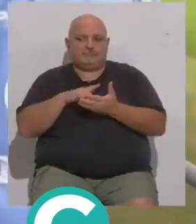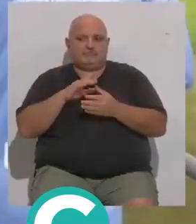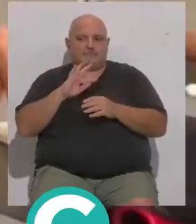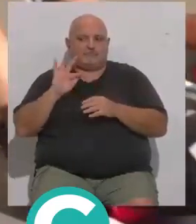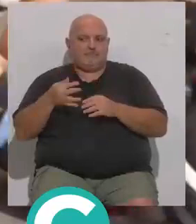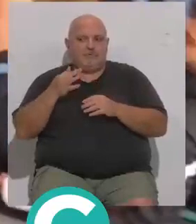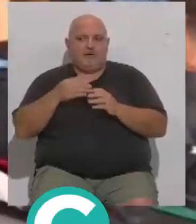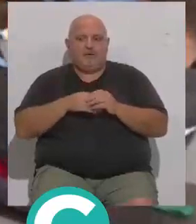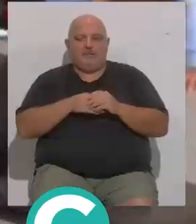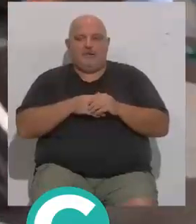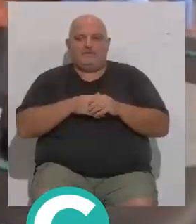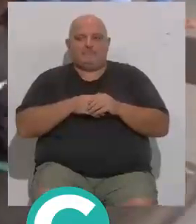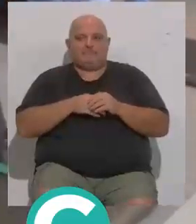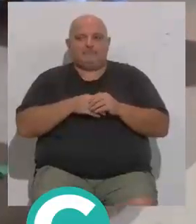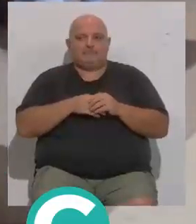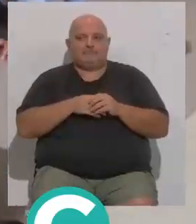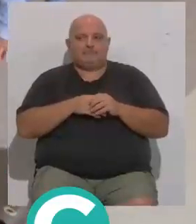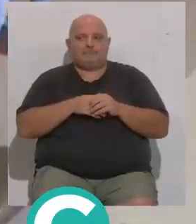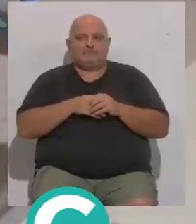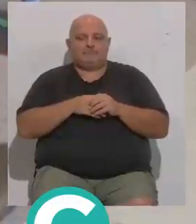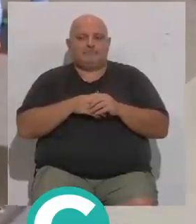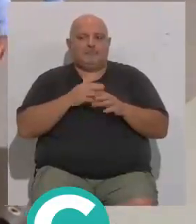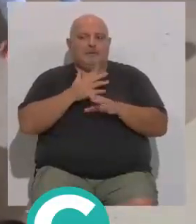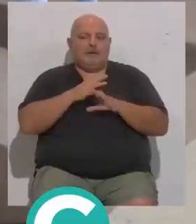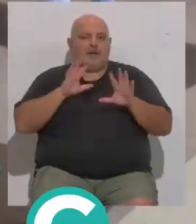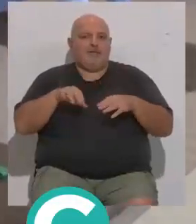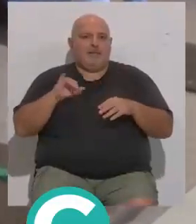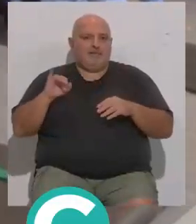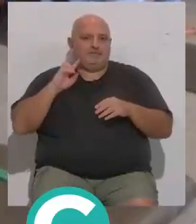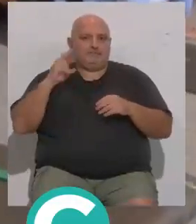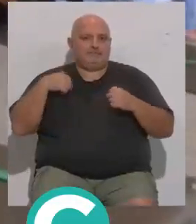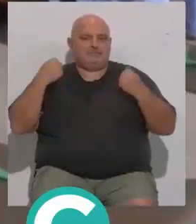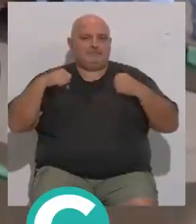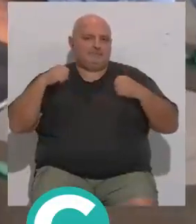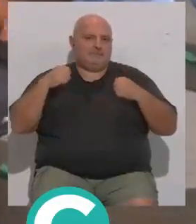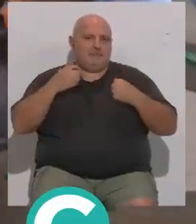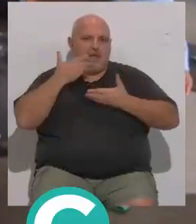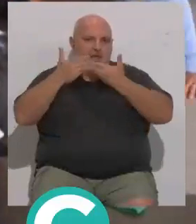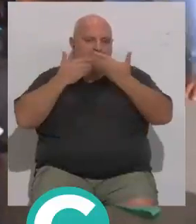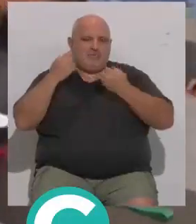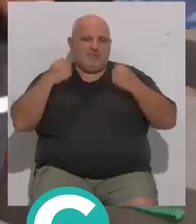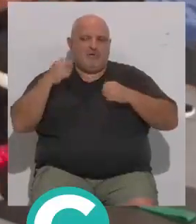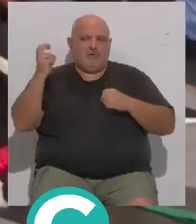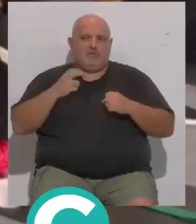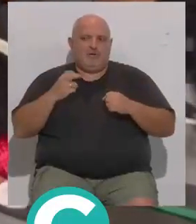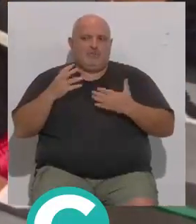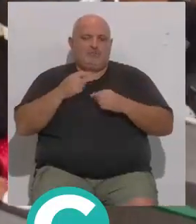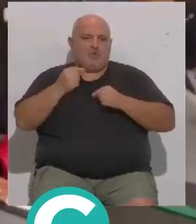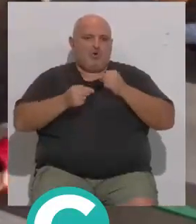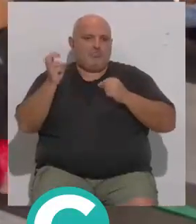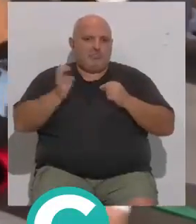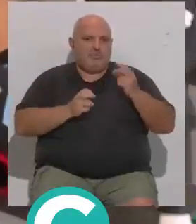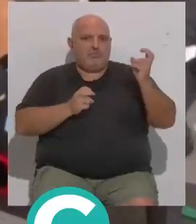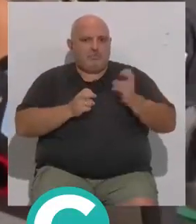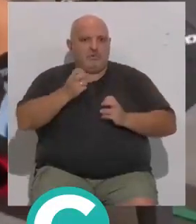jugadores. Y vemos al jugador del Cádiz Club de Fútbol, han llegado de una forma escalonada porque había